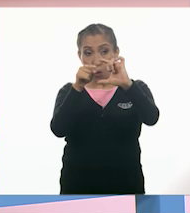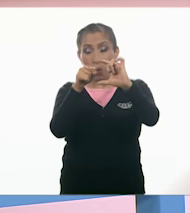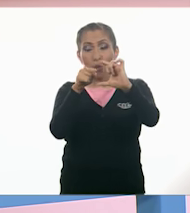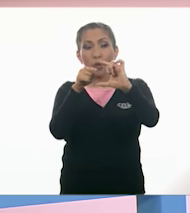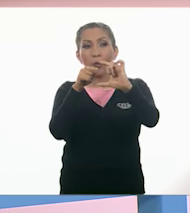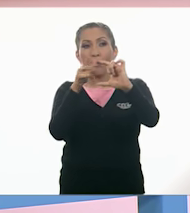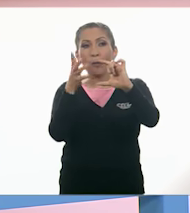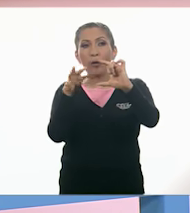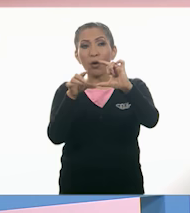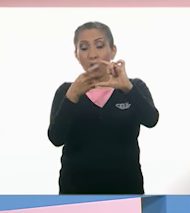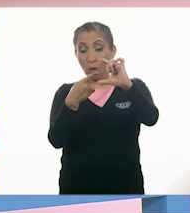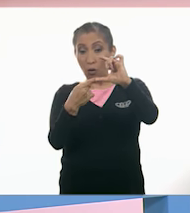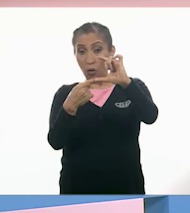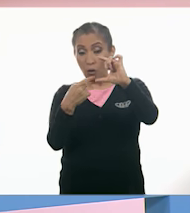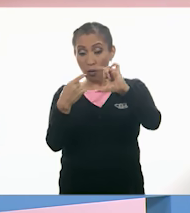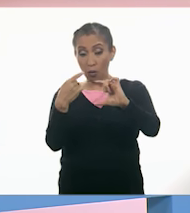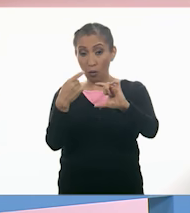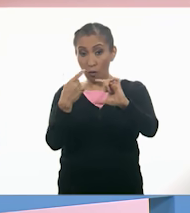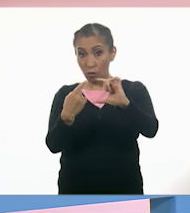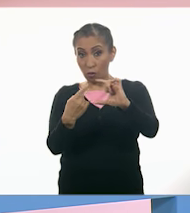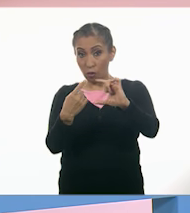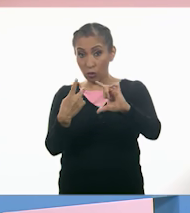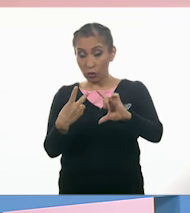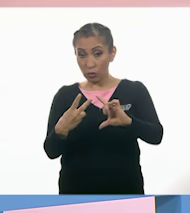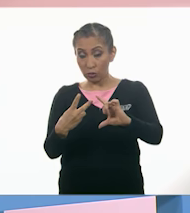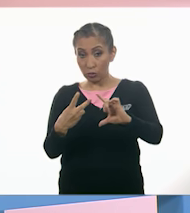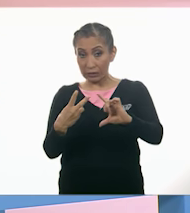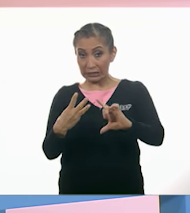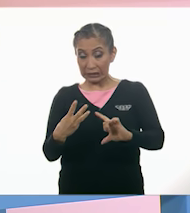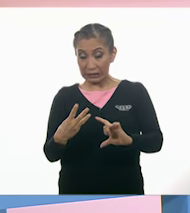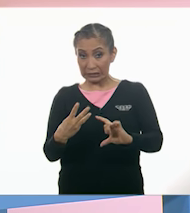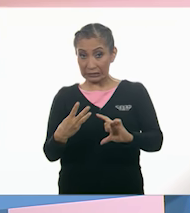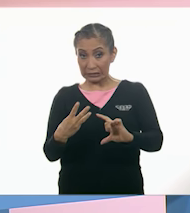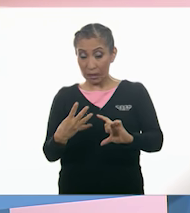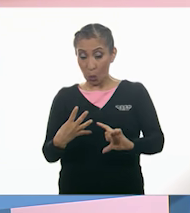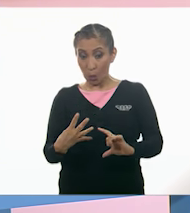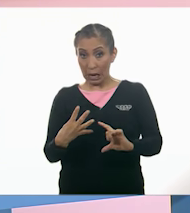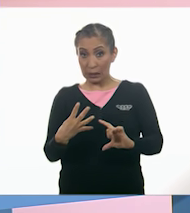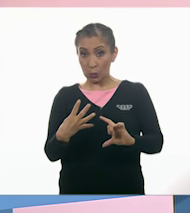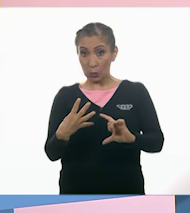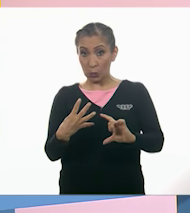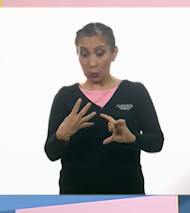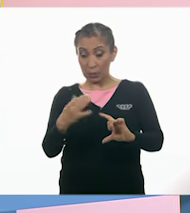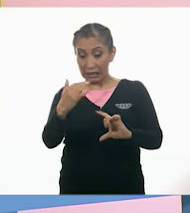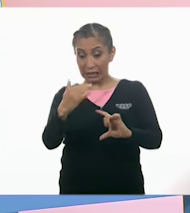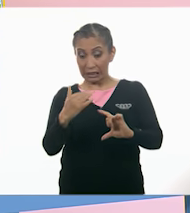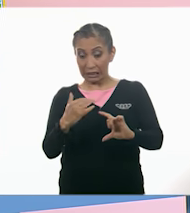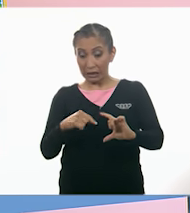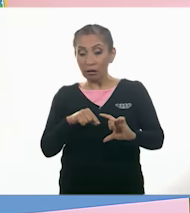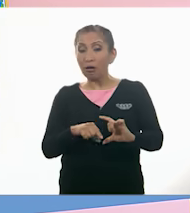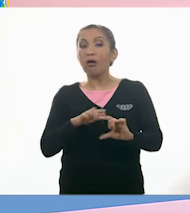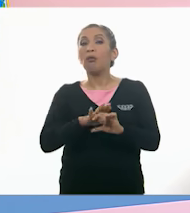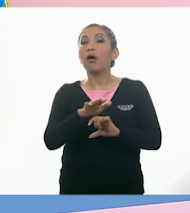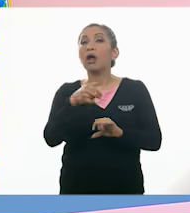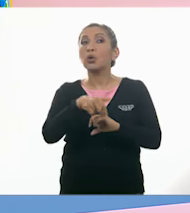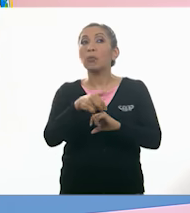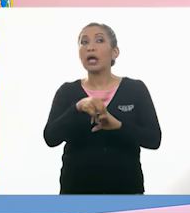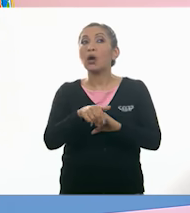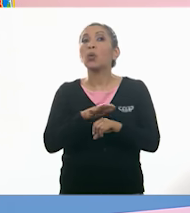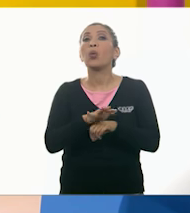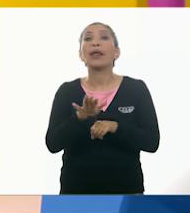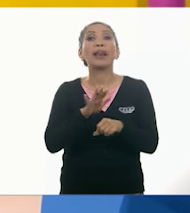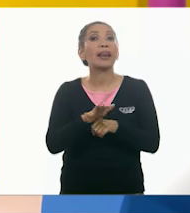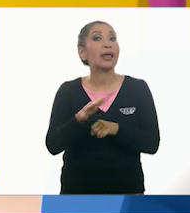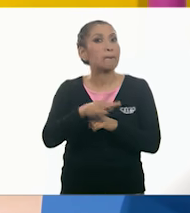esté 1, 2, 3, 4 casillas abajo. ¿Qué número crees que sea?